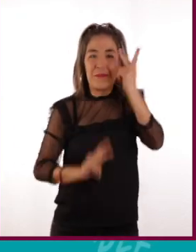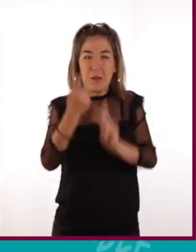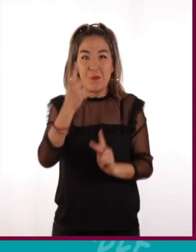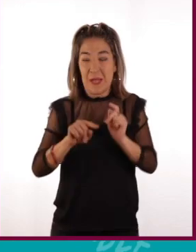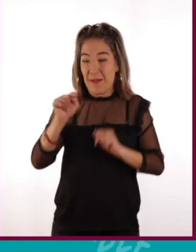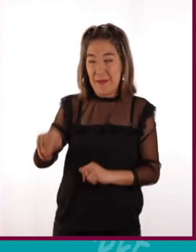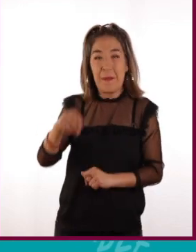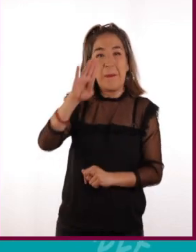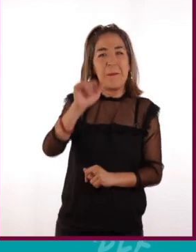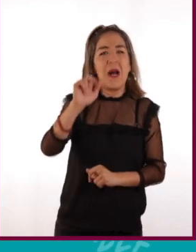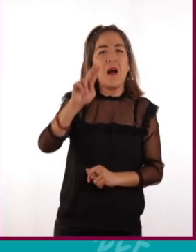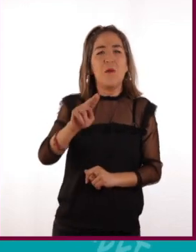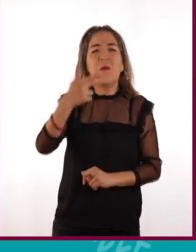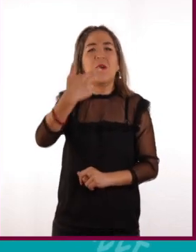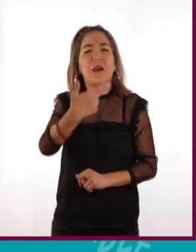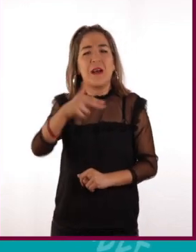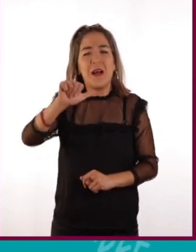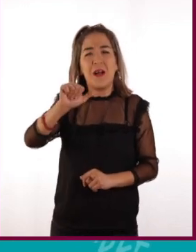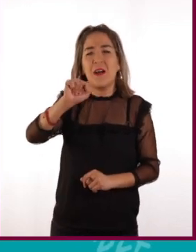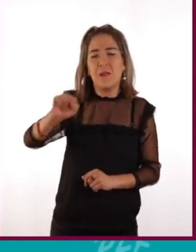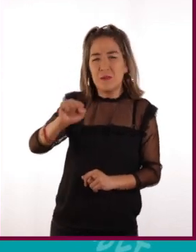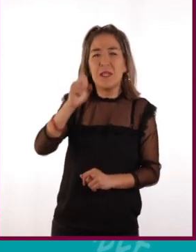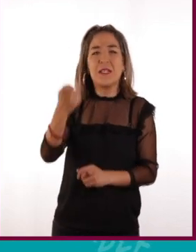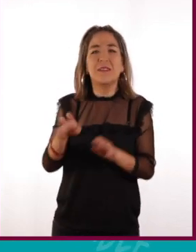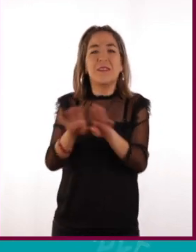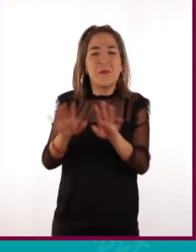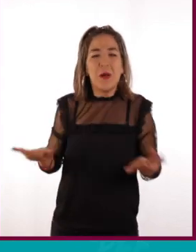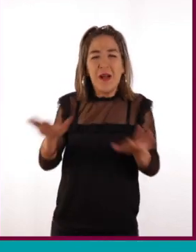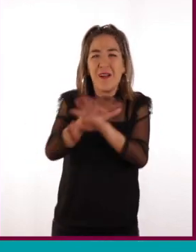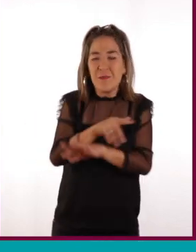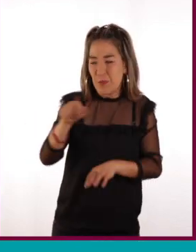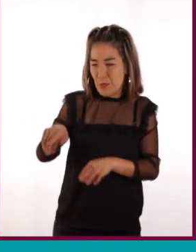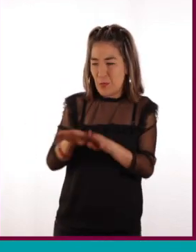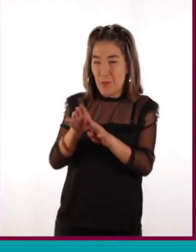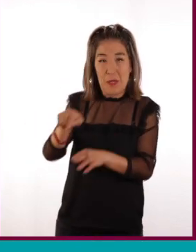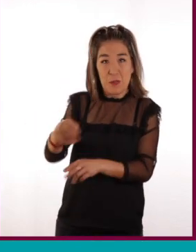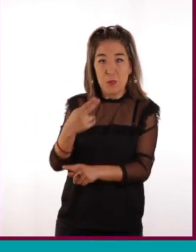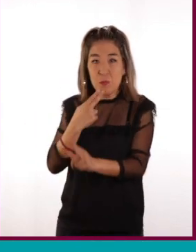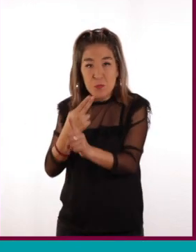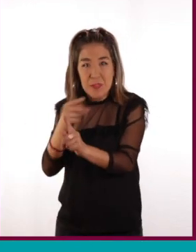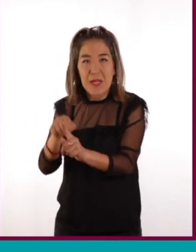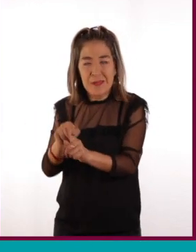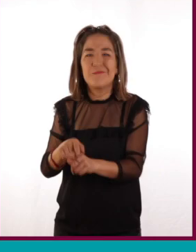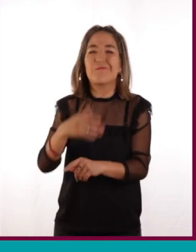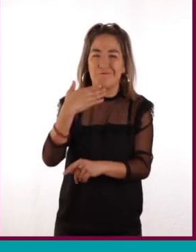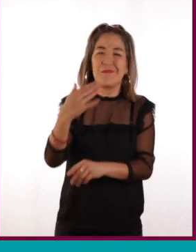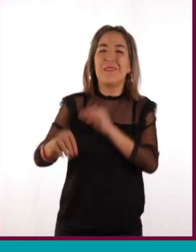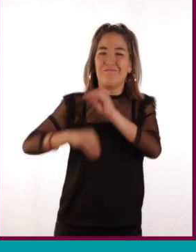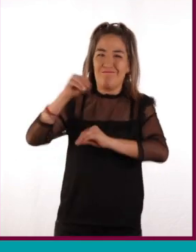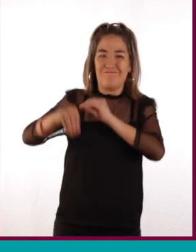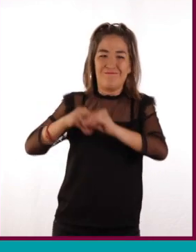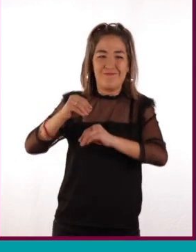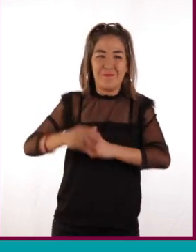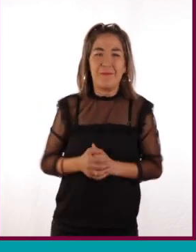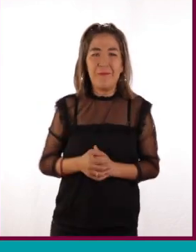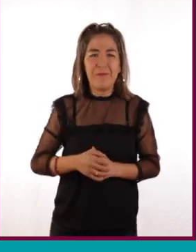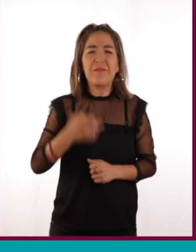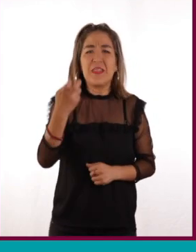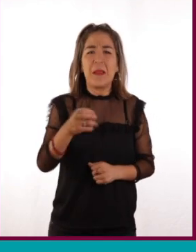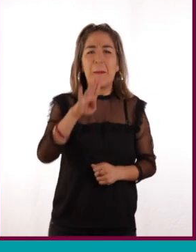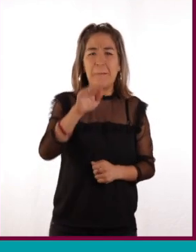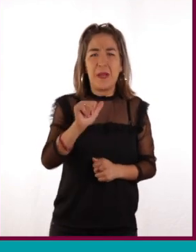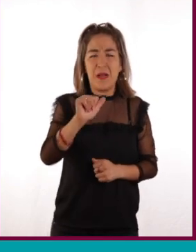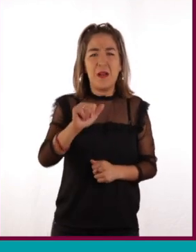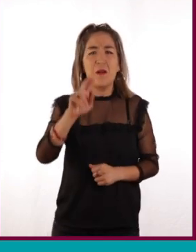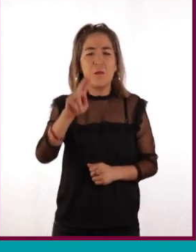naturaleza, un artista de la Bauhaus esperaría que su obra primero sirviera y de eso resultaría óptima.